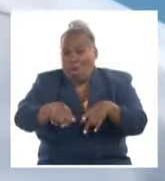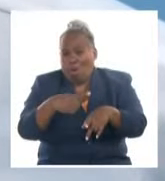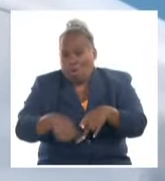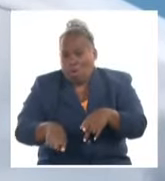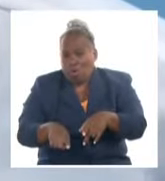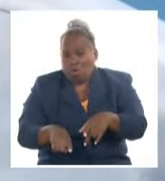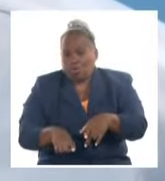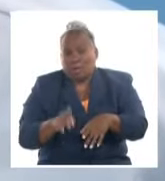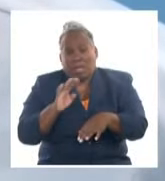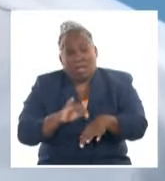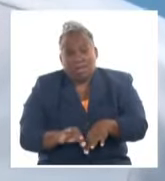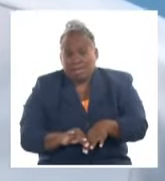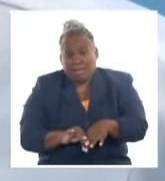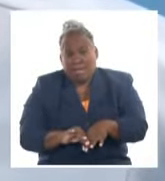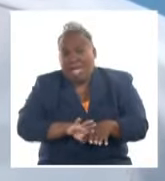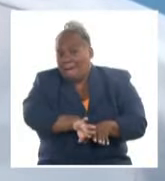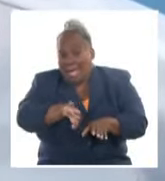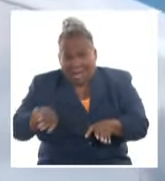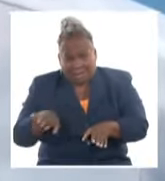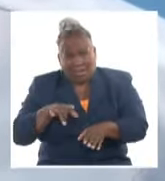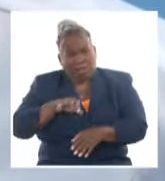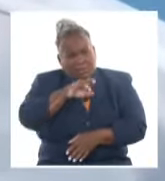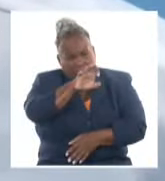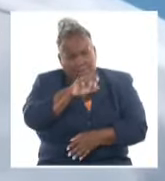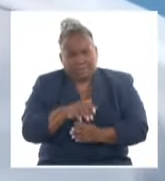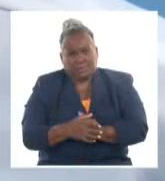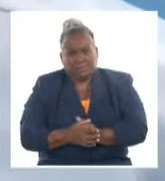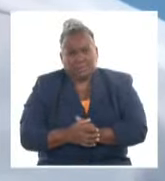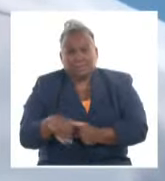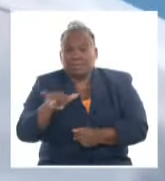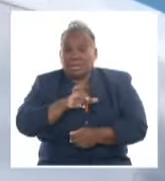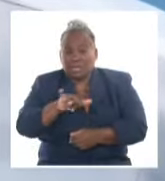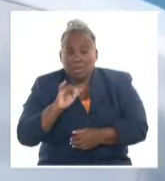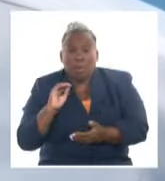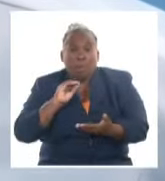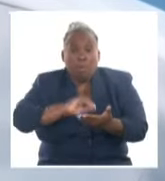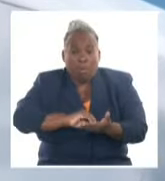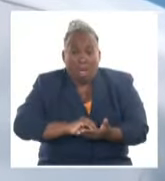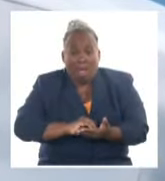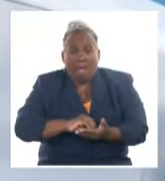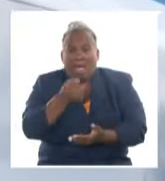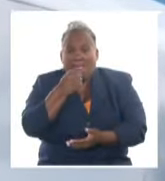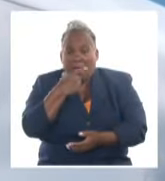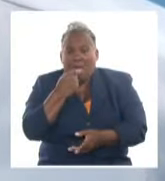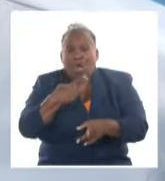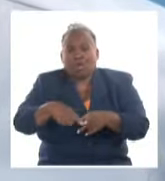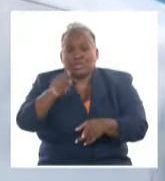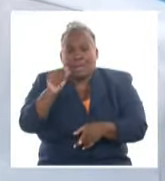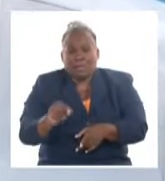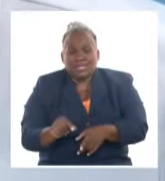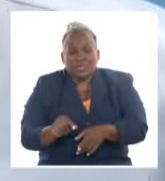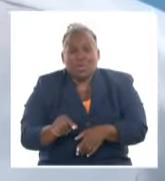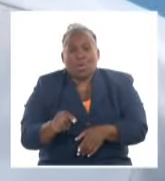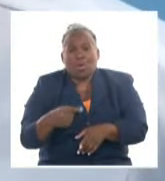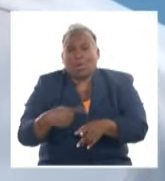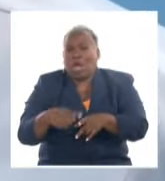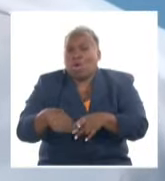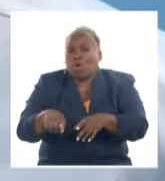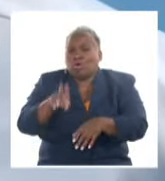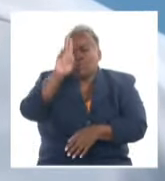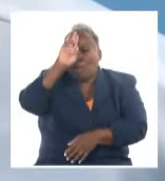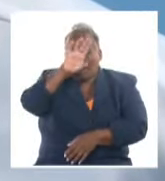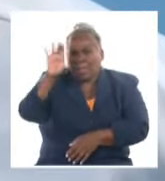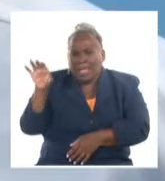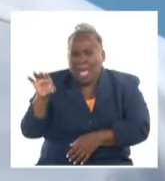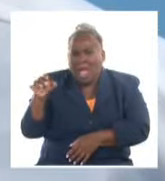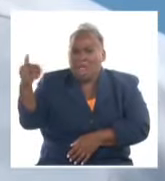con su enfermedad de base y también aquí aplicamos tratamiento a otros pacientes de otras instituciones en cualquier tipo